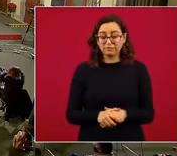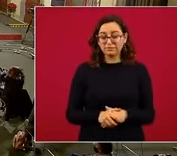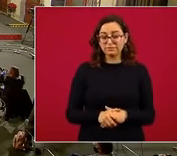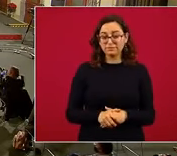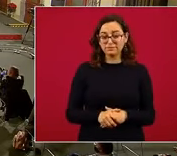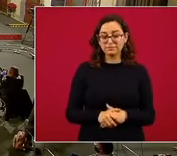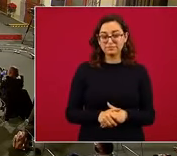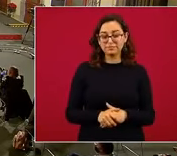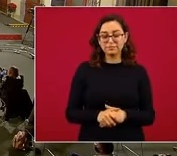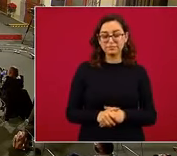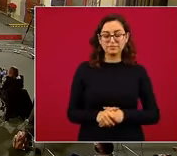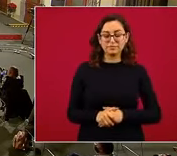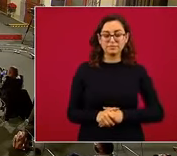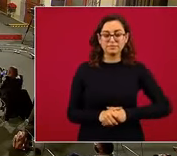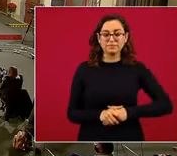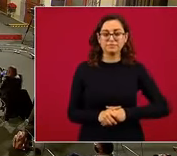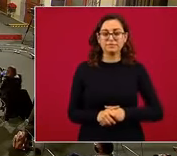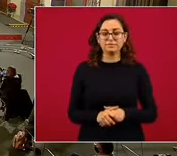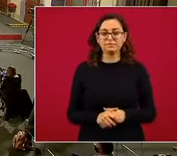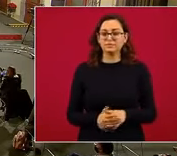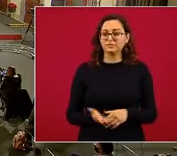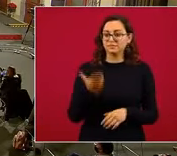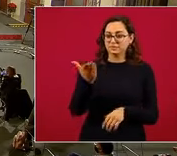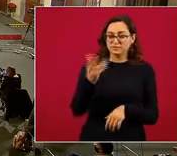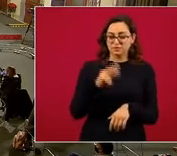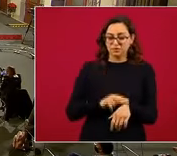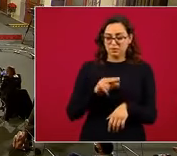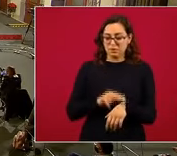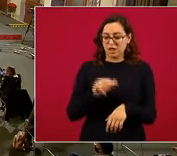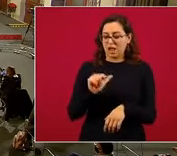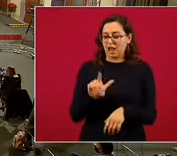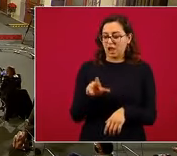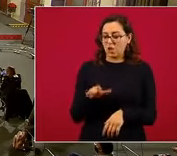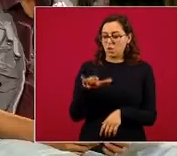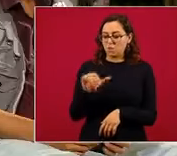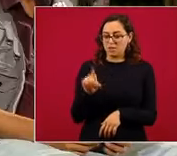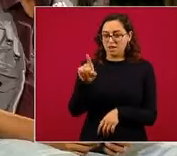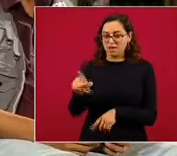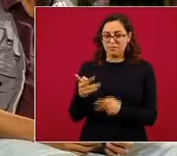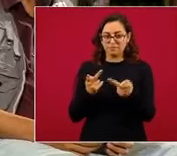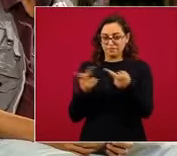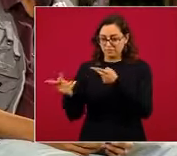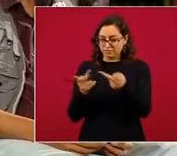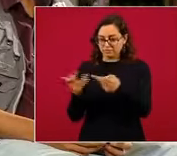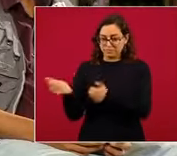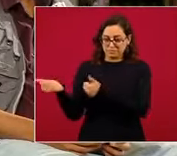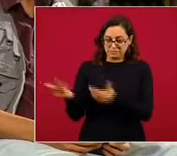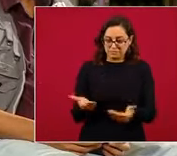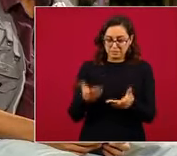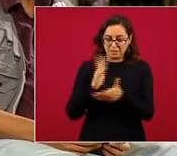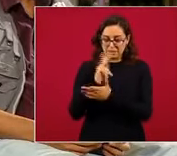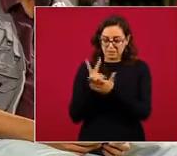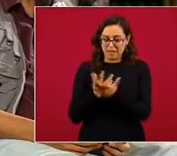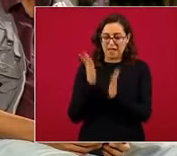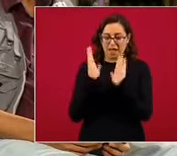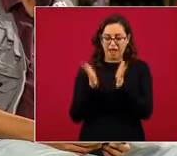El alma mater, una de las almas mater de la doctora Lomía, Johns Hopkins, tiene su protocolo de entrega. Usted adelantó inclusive en esta